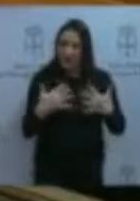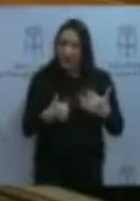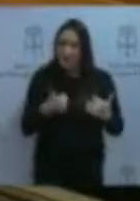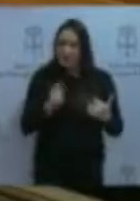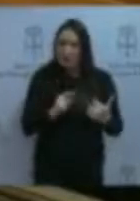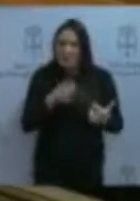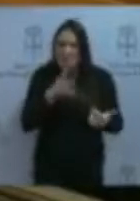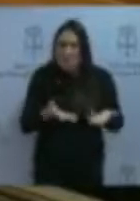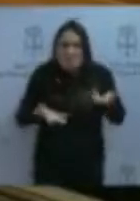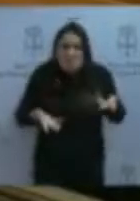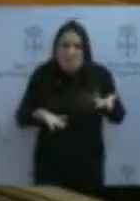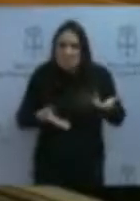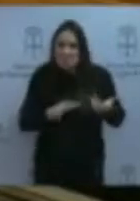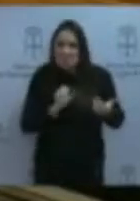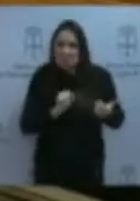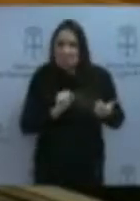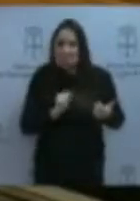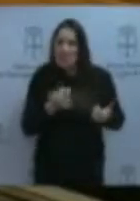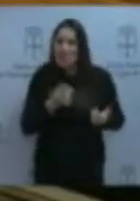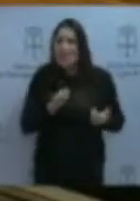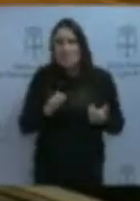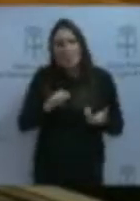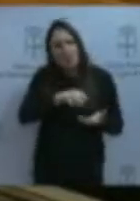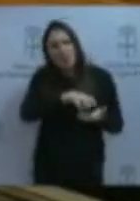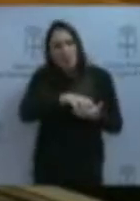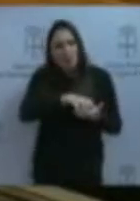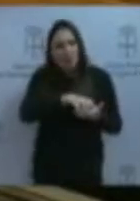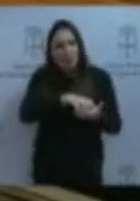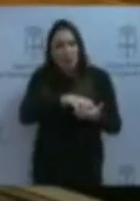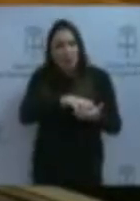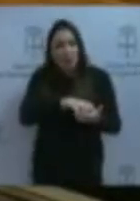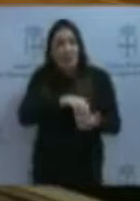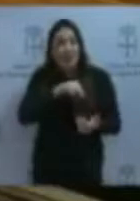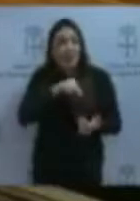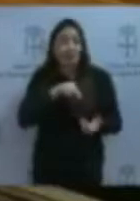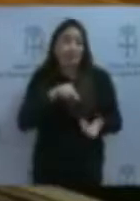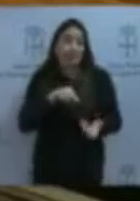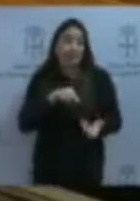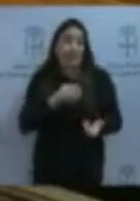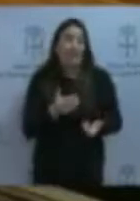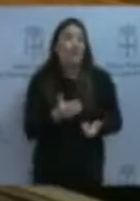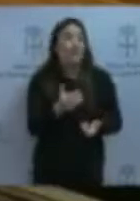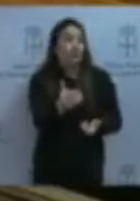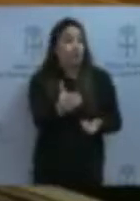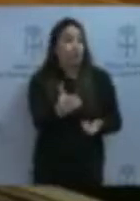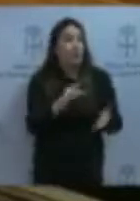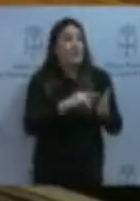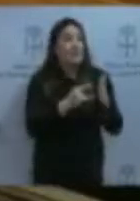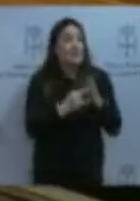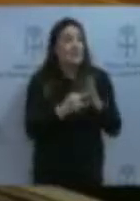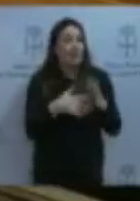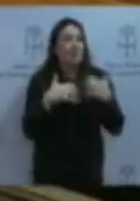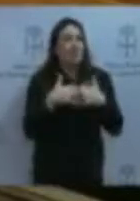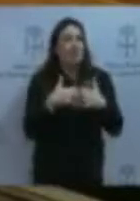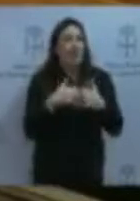¿no? Y bueno, pues tenemos también dudas razonables de cómo pueda funcionar en un futuro este sistema que van